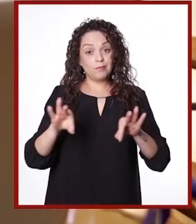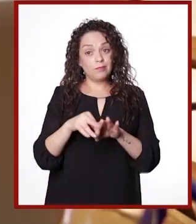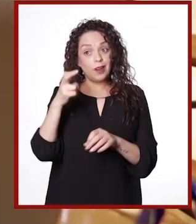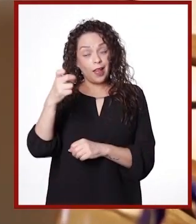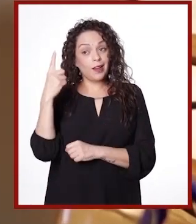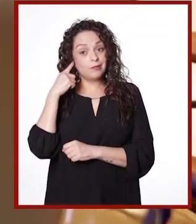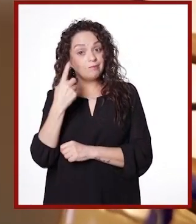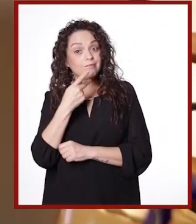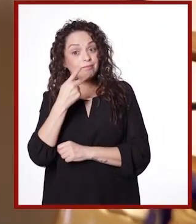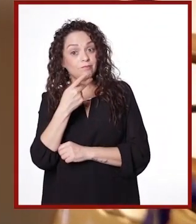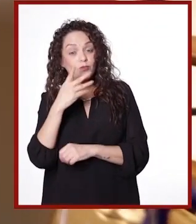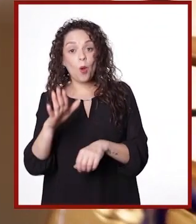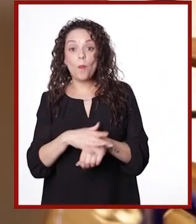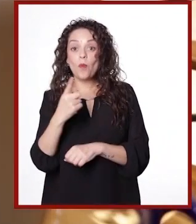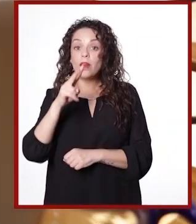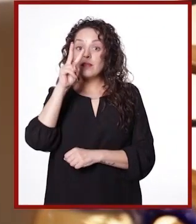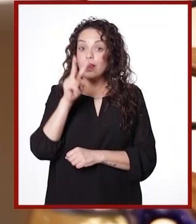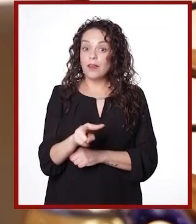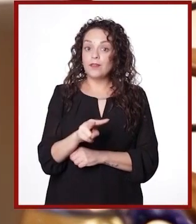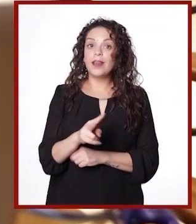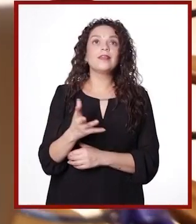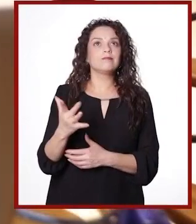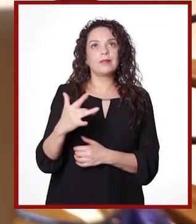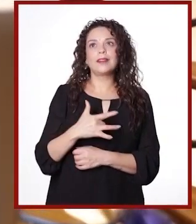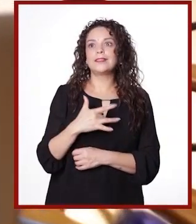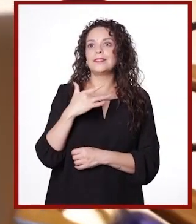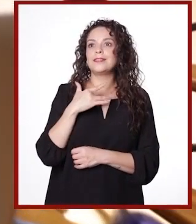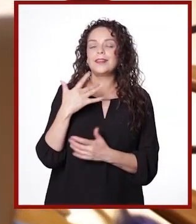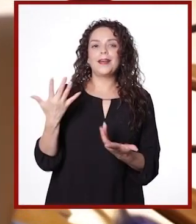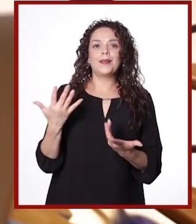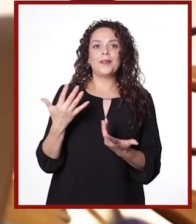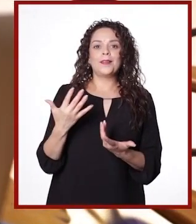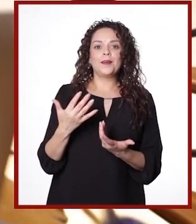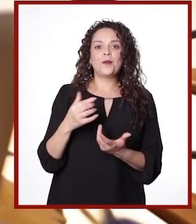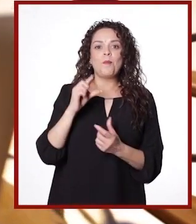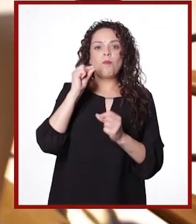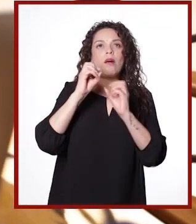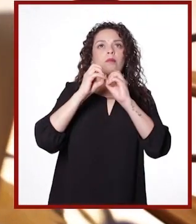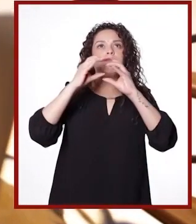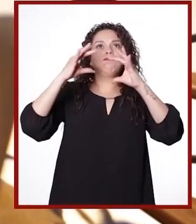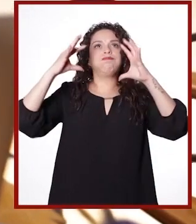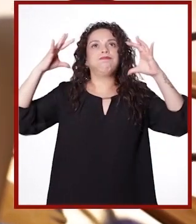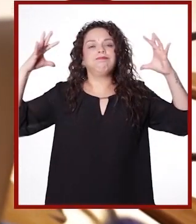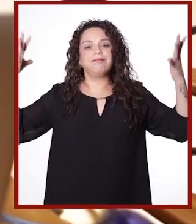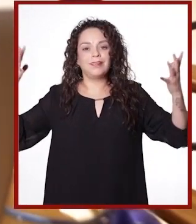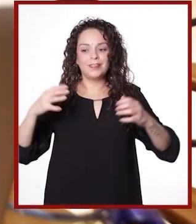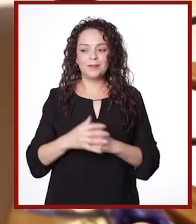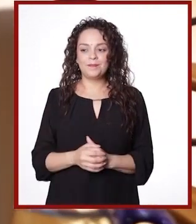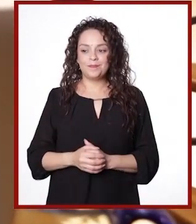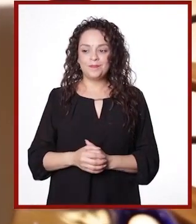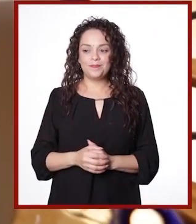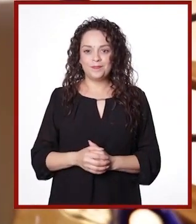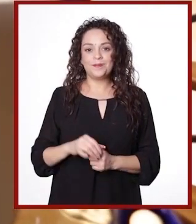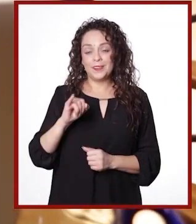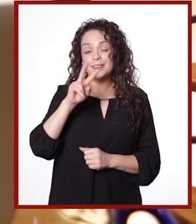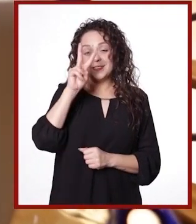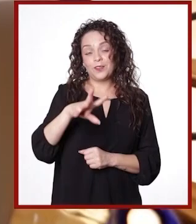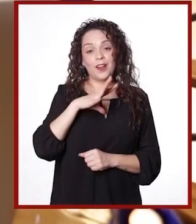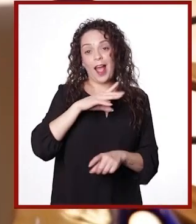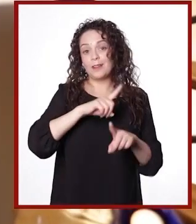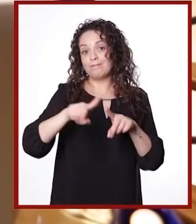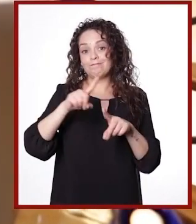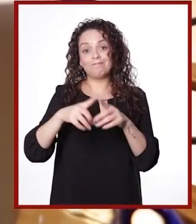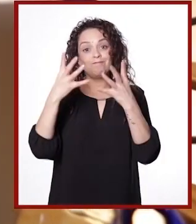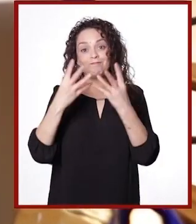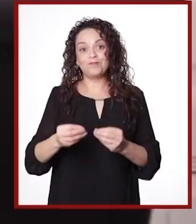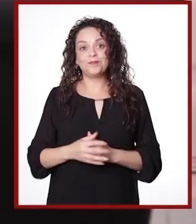nos das como un rayito de luz, ¿no? No, hay bastantes rayitos de luz, bastantes.